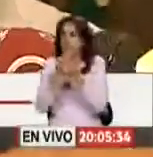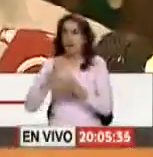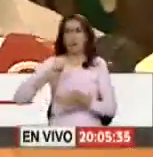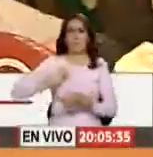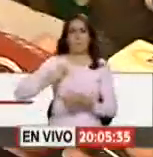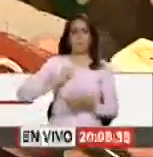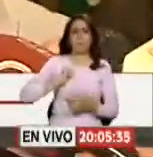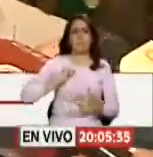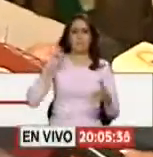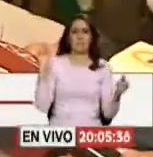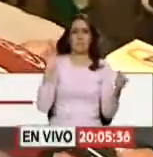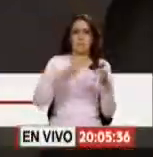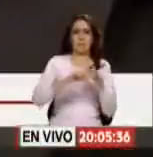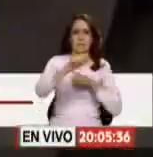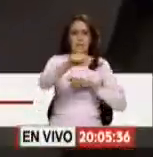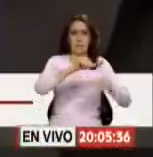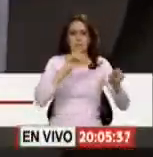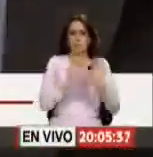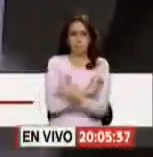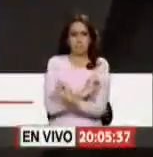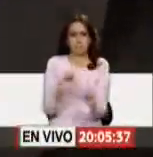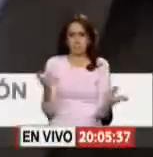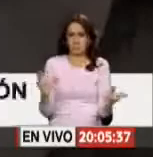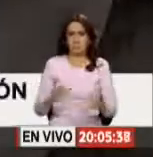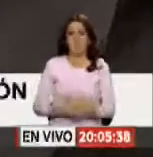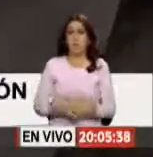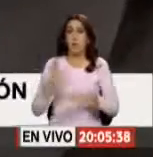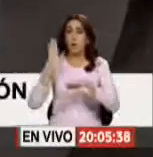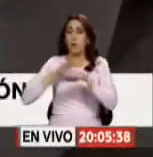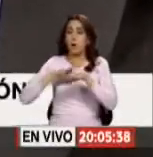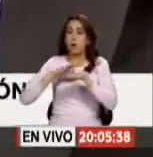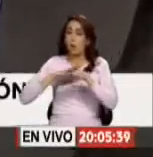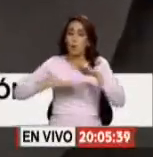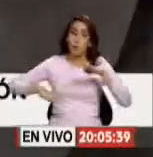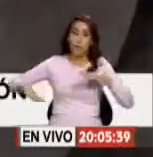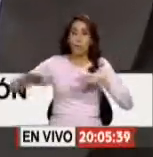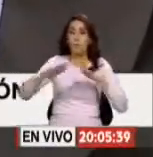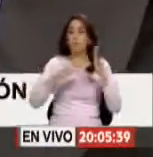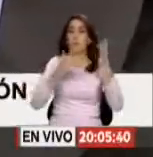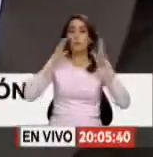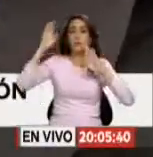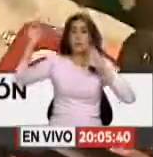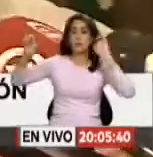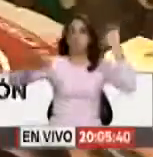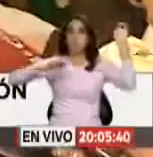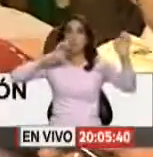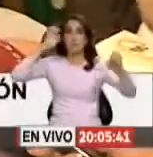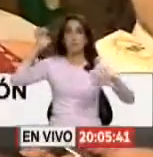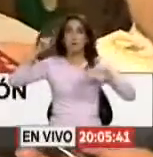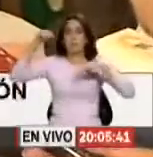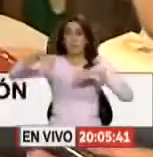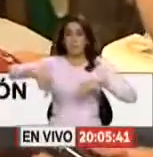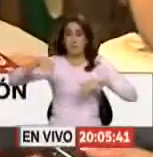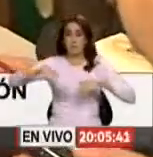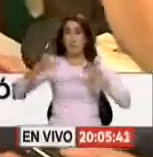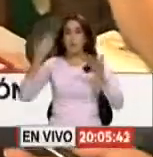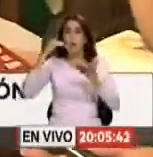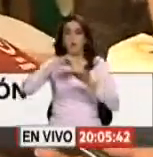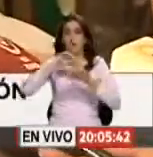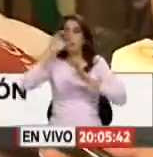de mis ex compañeros de trabajo. Más bien afirmó que la acusación en su contra no son más que elementos distractores. Esta cortina de